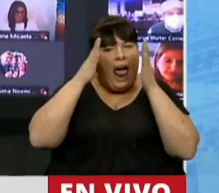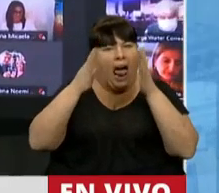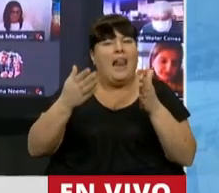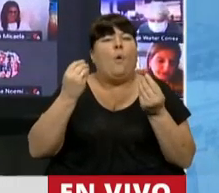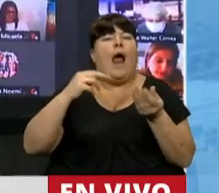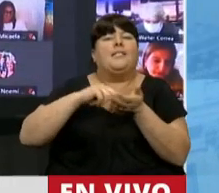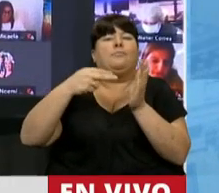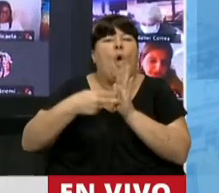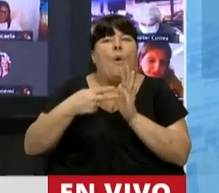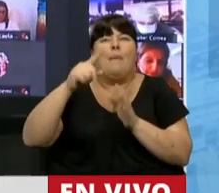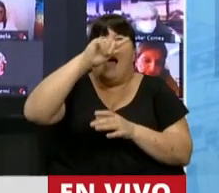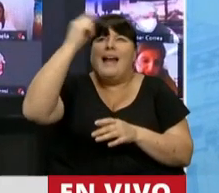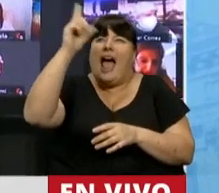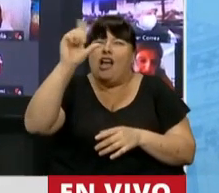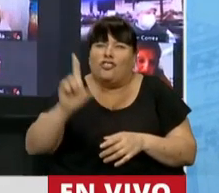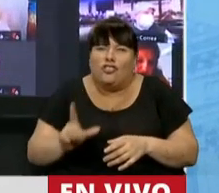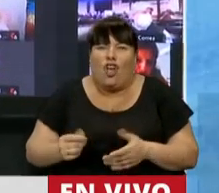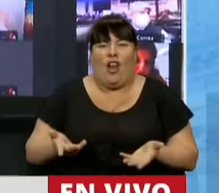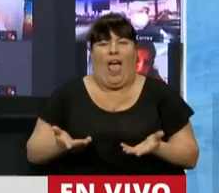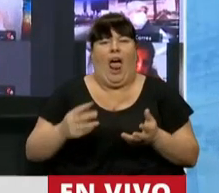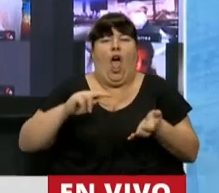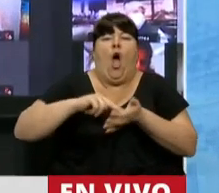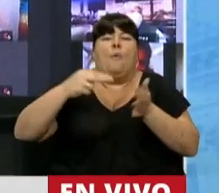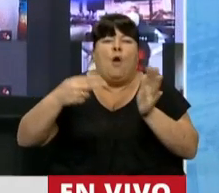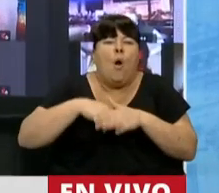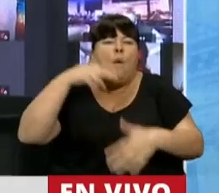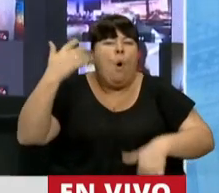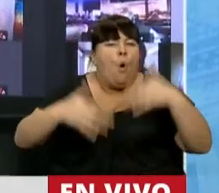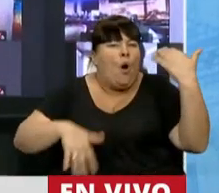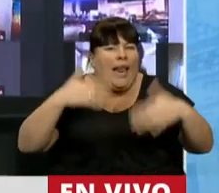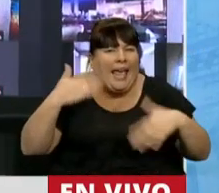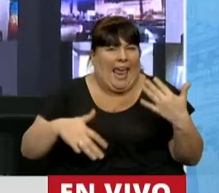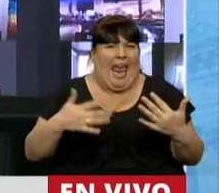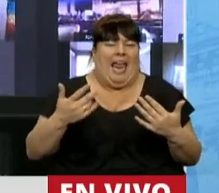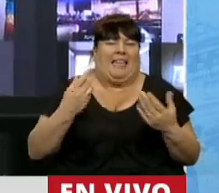encima con un tratamiento exprés que irrita